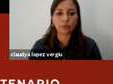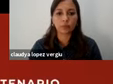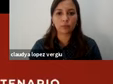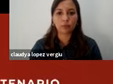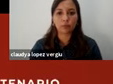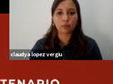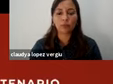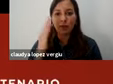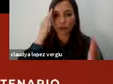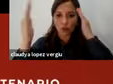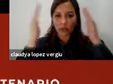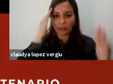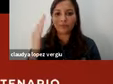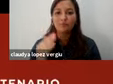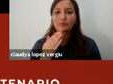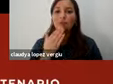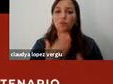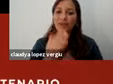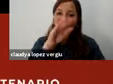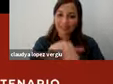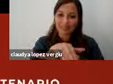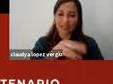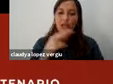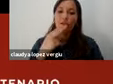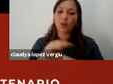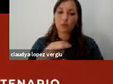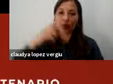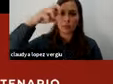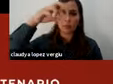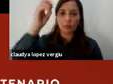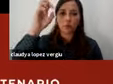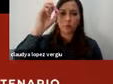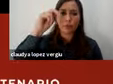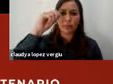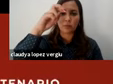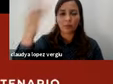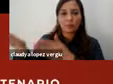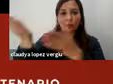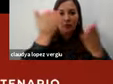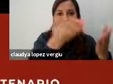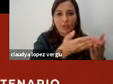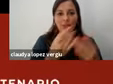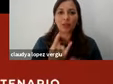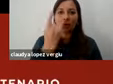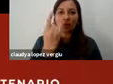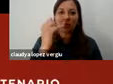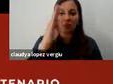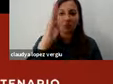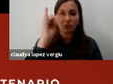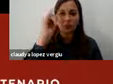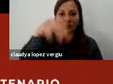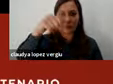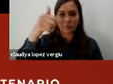Buenas tardes. A nombre de PROMPERÚ, les damos la más cordial bienvenida al webinar